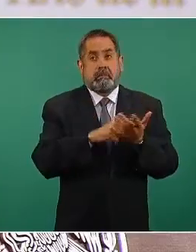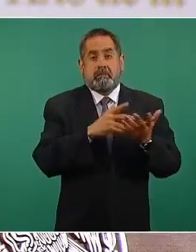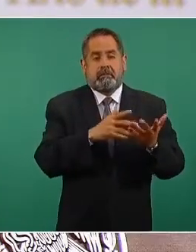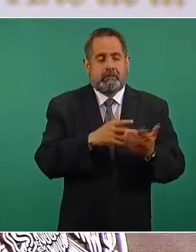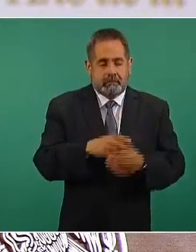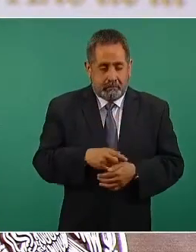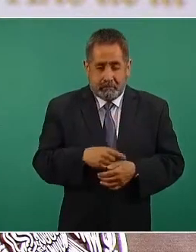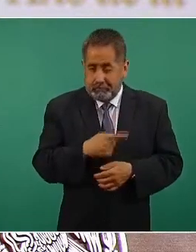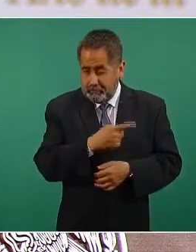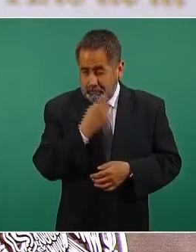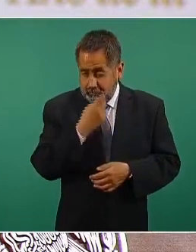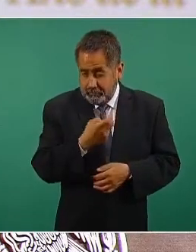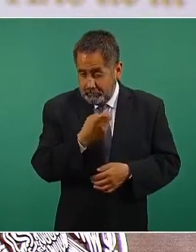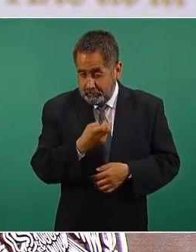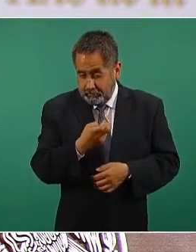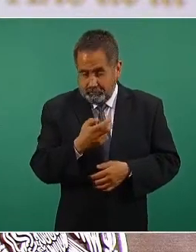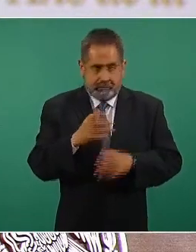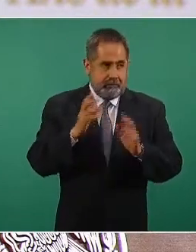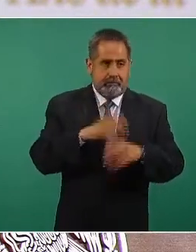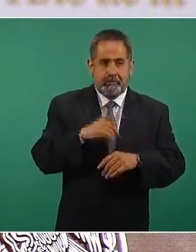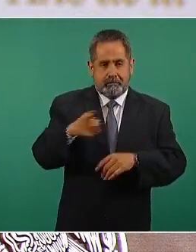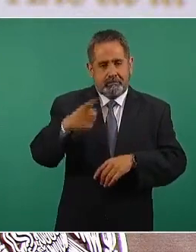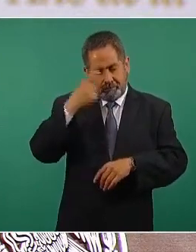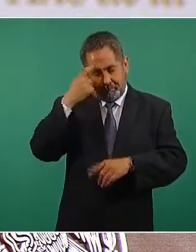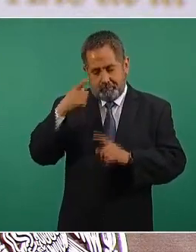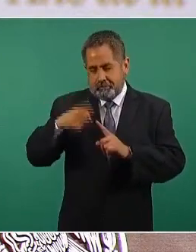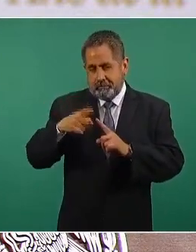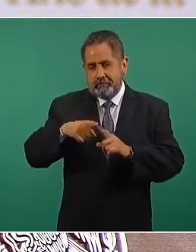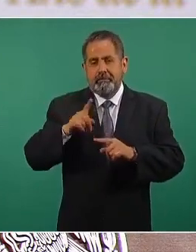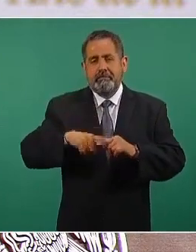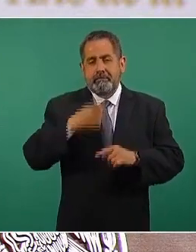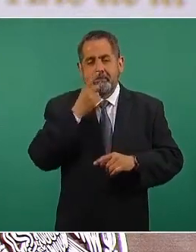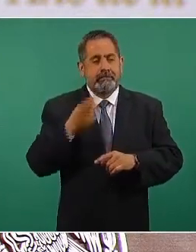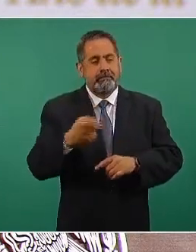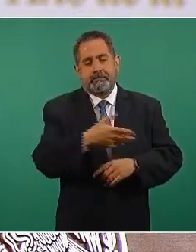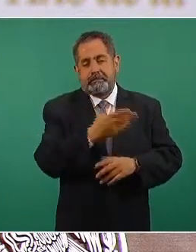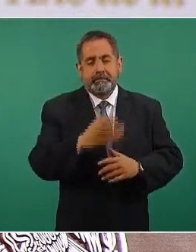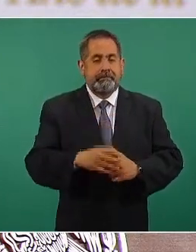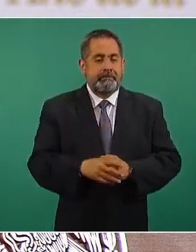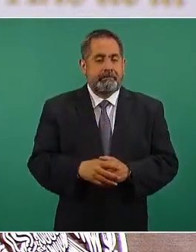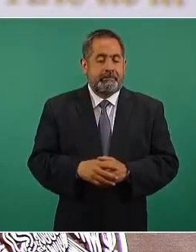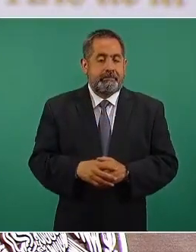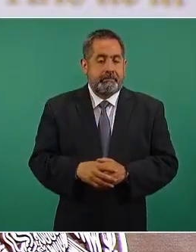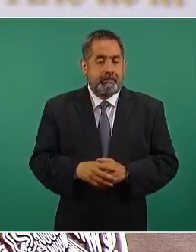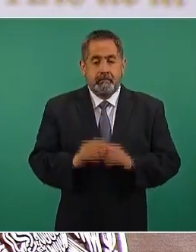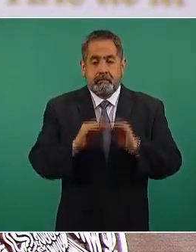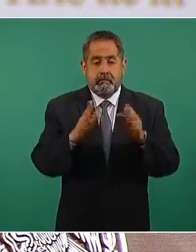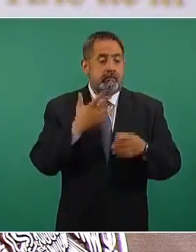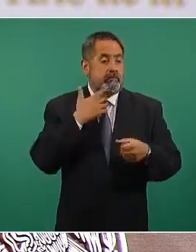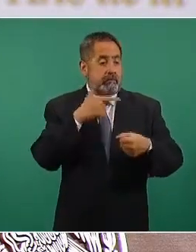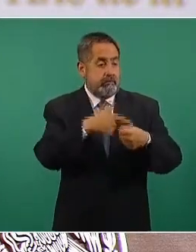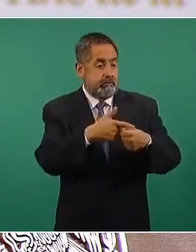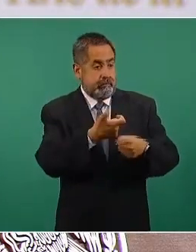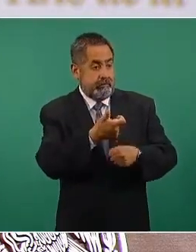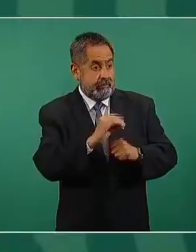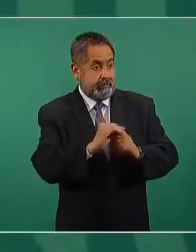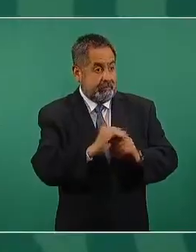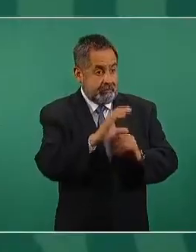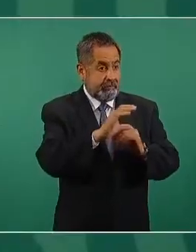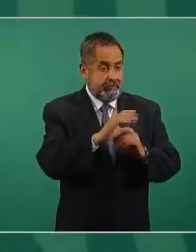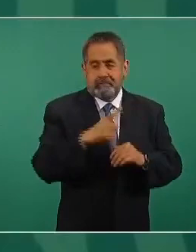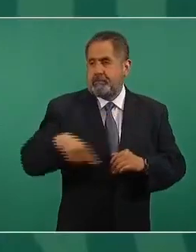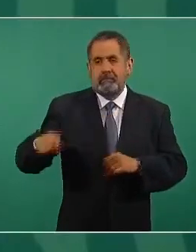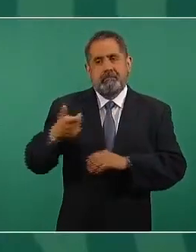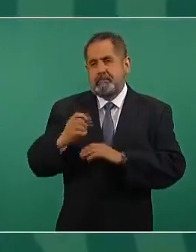Entonces, ahí eso se los dejo de tarea. Pero claro que si aumenta la gasolina, aumenta